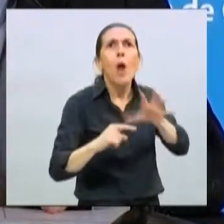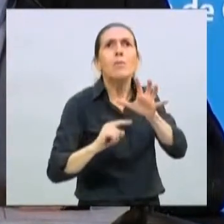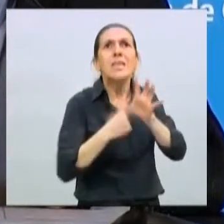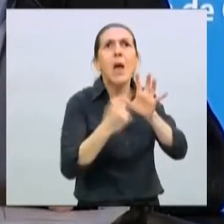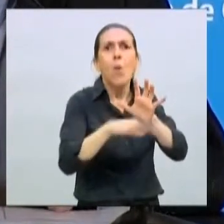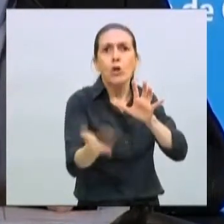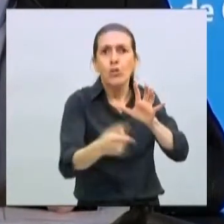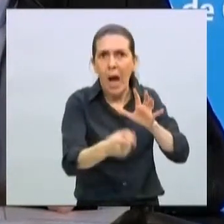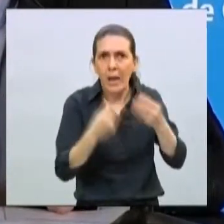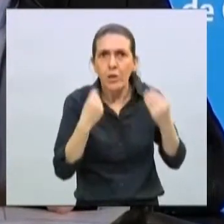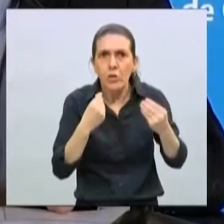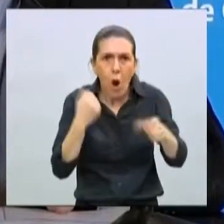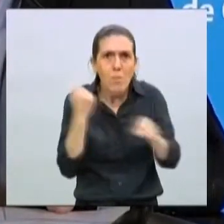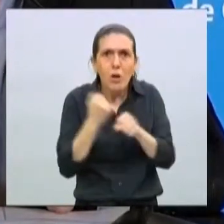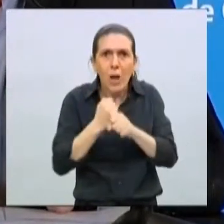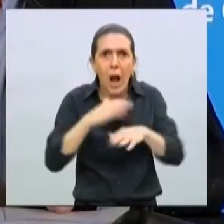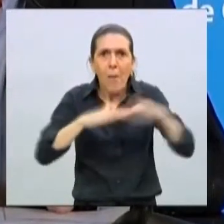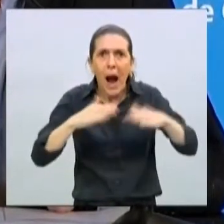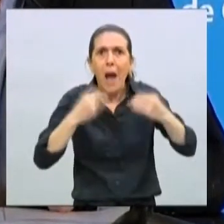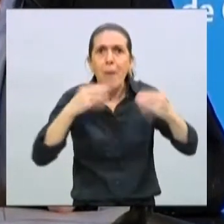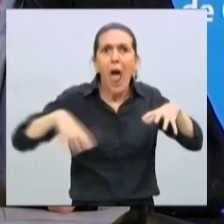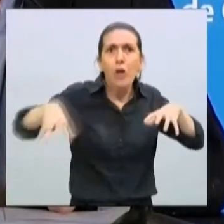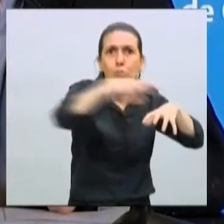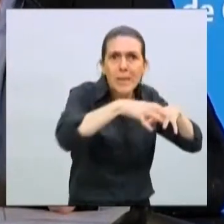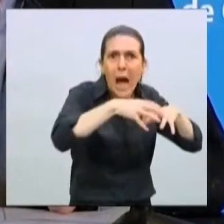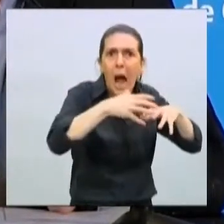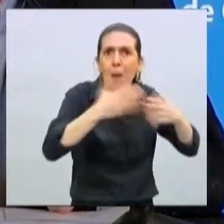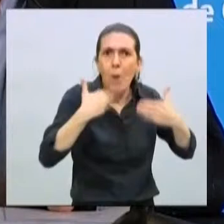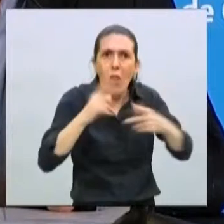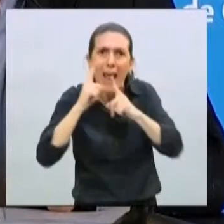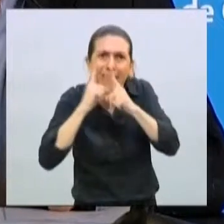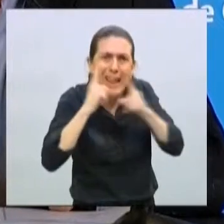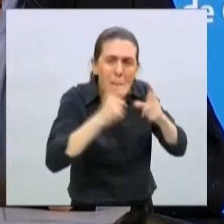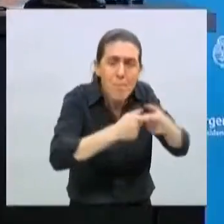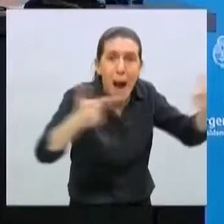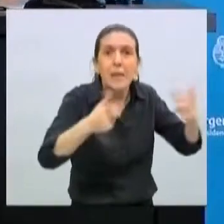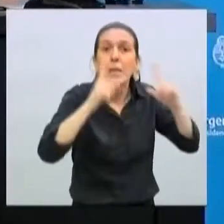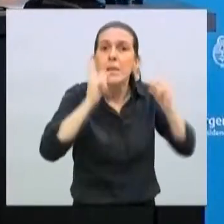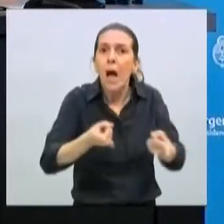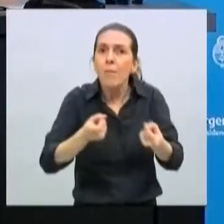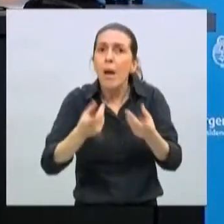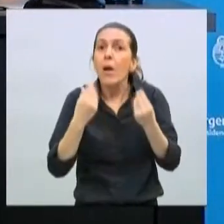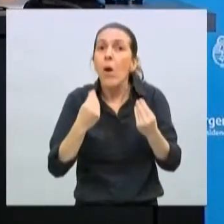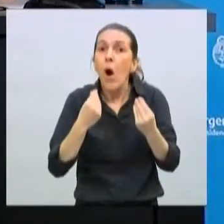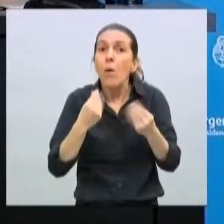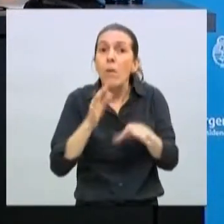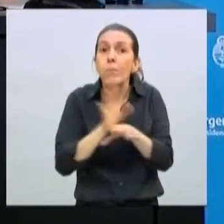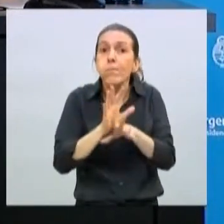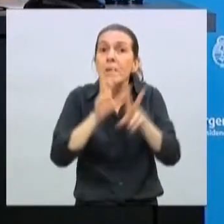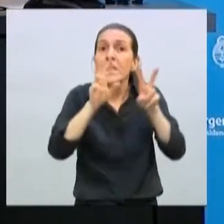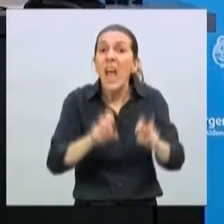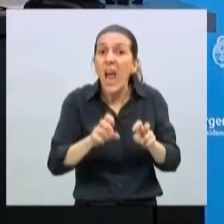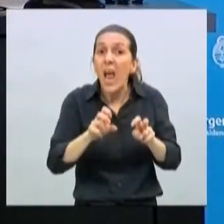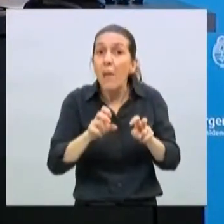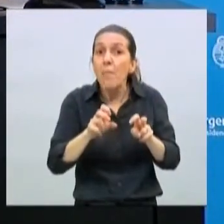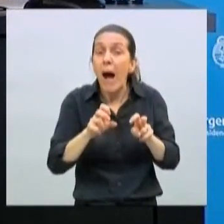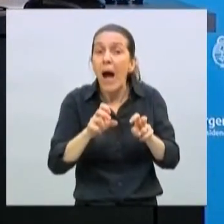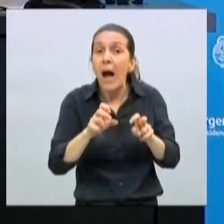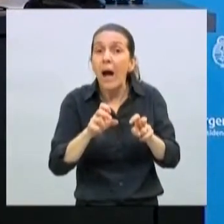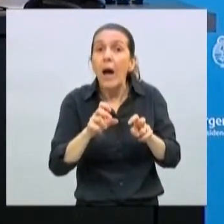expandir la capacidad de atención, sino también la regulación que se logró en la cantidad